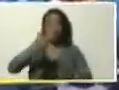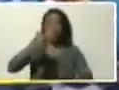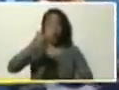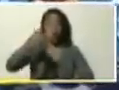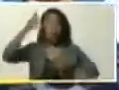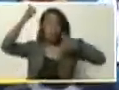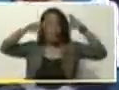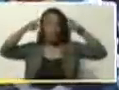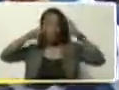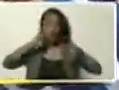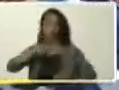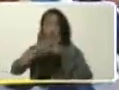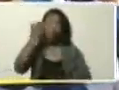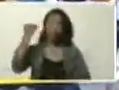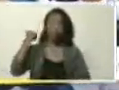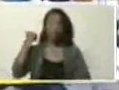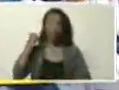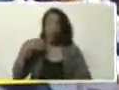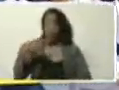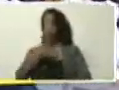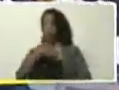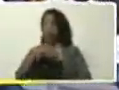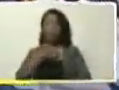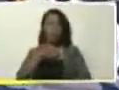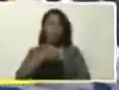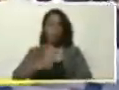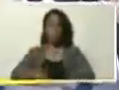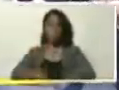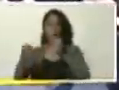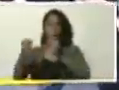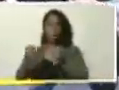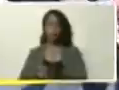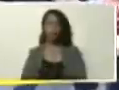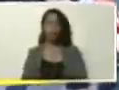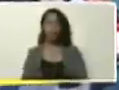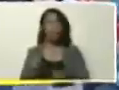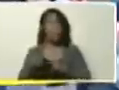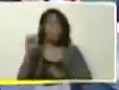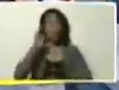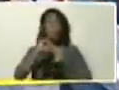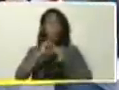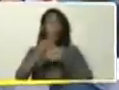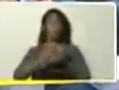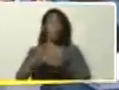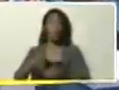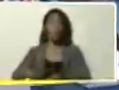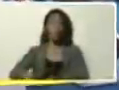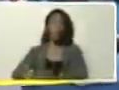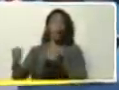Chávez. No pudieron destruirlas, pero sí nos hicieron daños